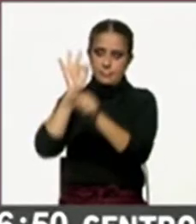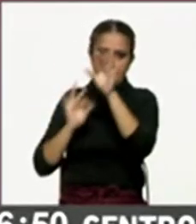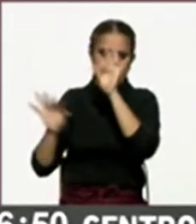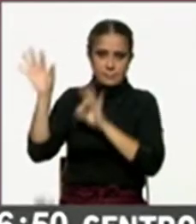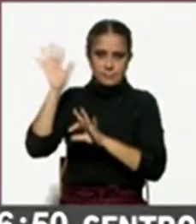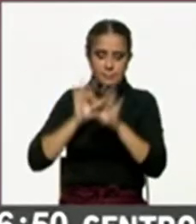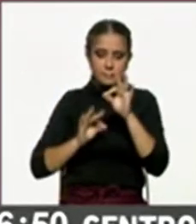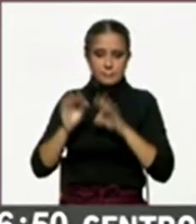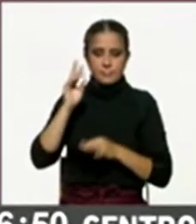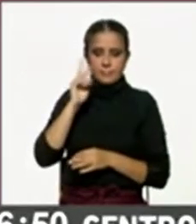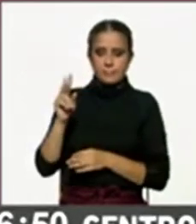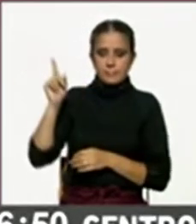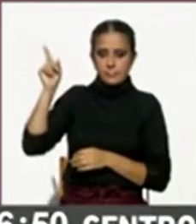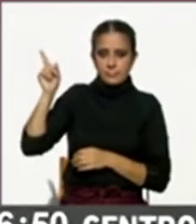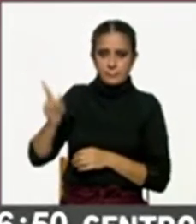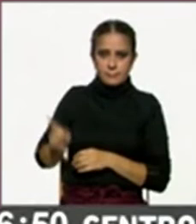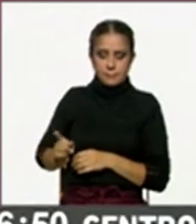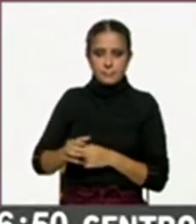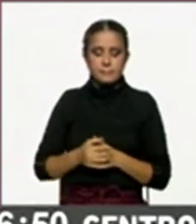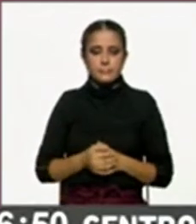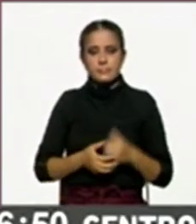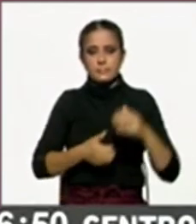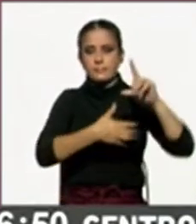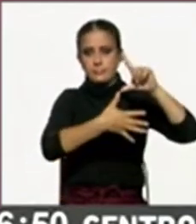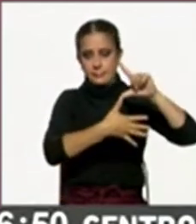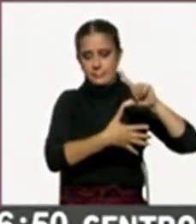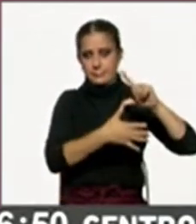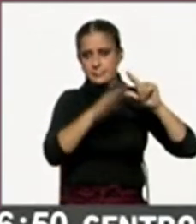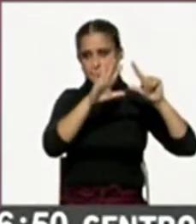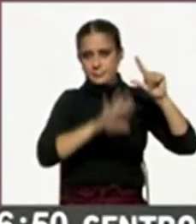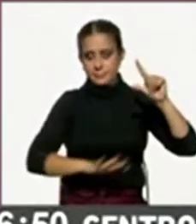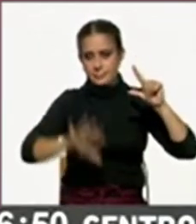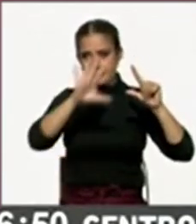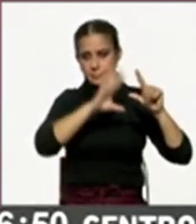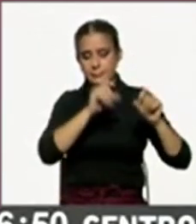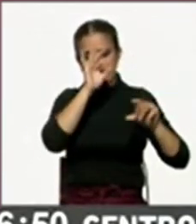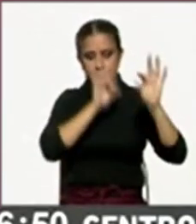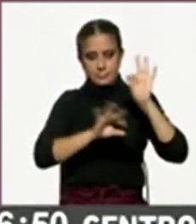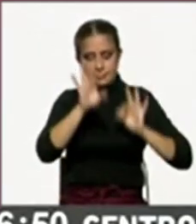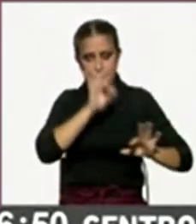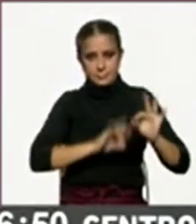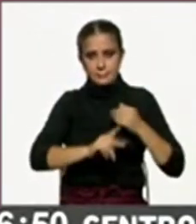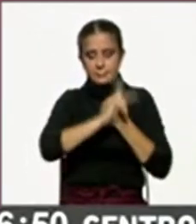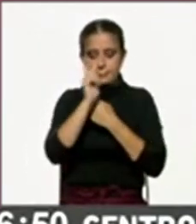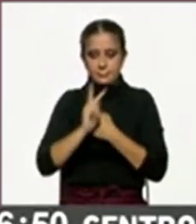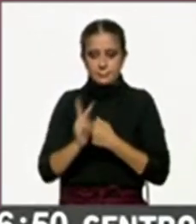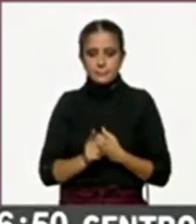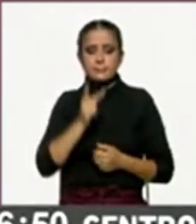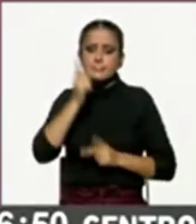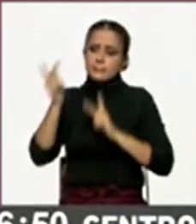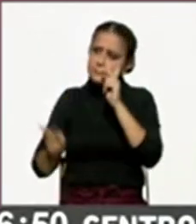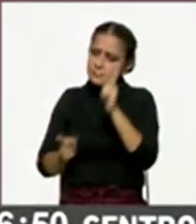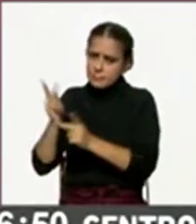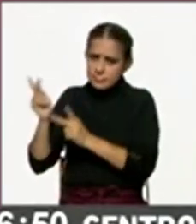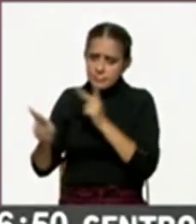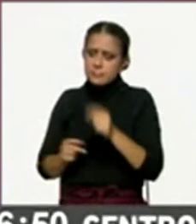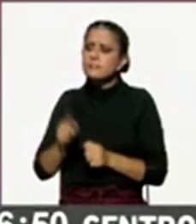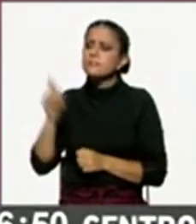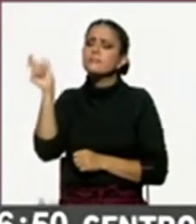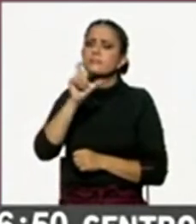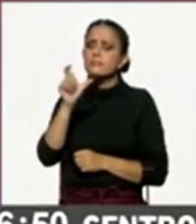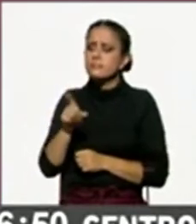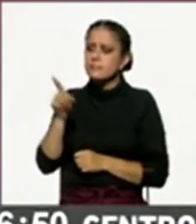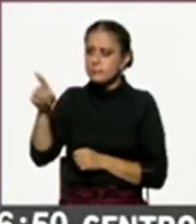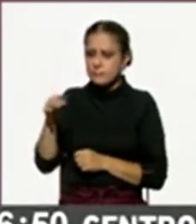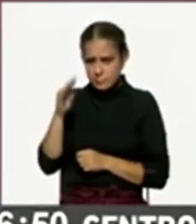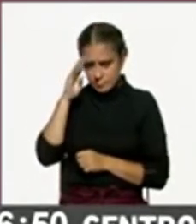y más abajo en esta respuesta, en este reactivo. La pregunta fue: ¿cuándo crees que la economía de tu